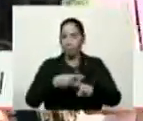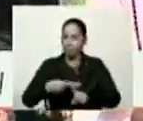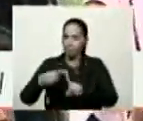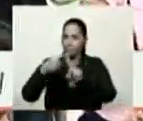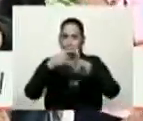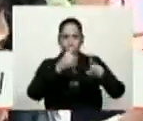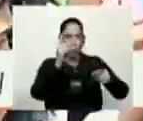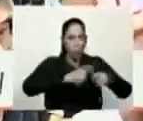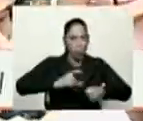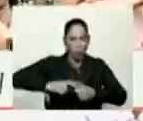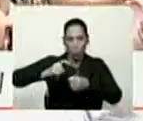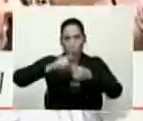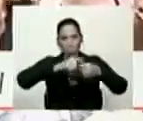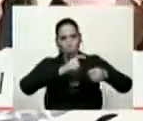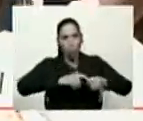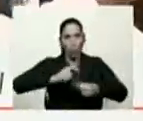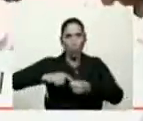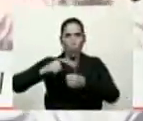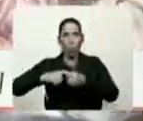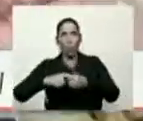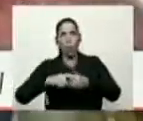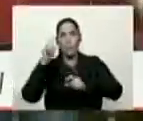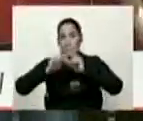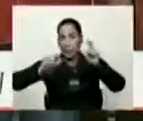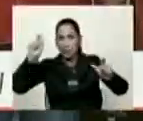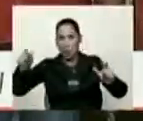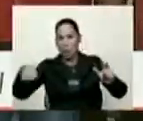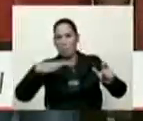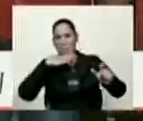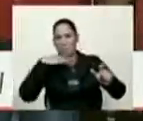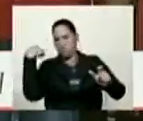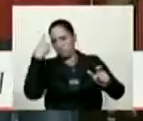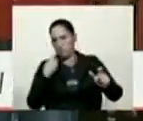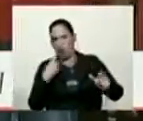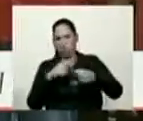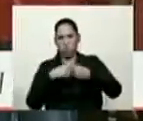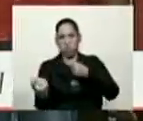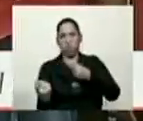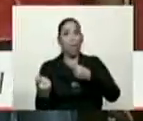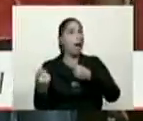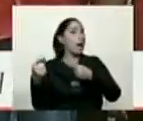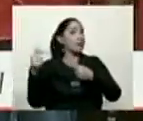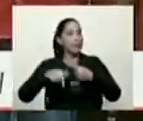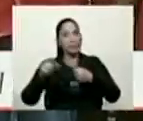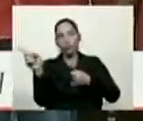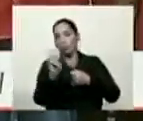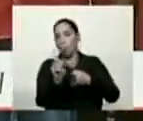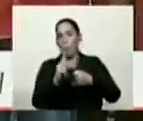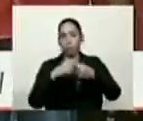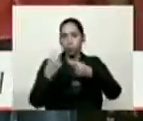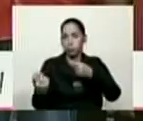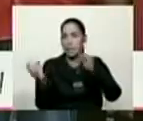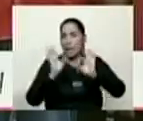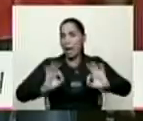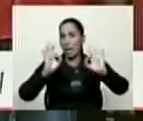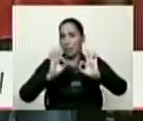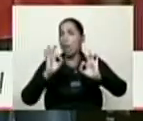sumar a los que andan por ahí, que andan bravos. Me dejaron por fuera, aquí no han dejado por fuera a nadie.